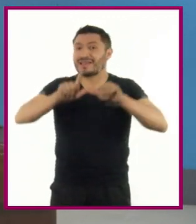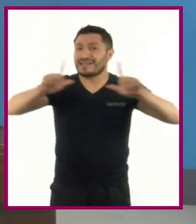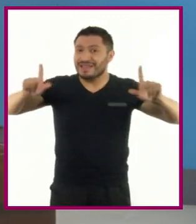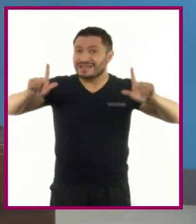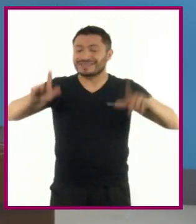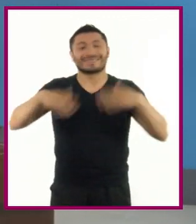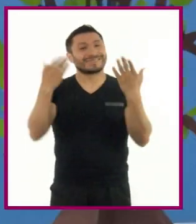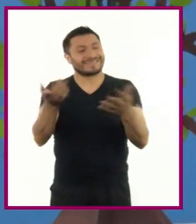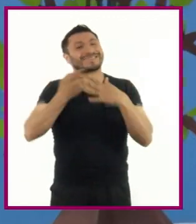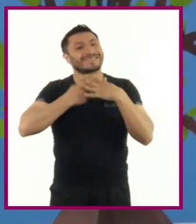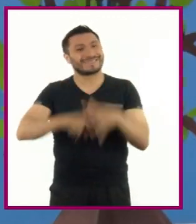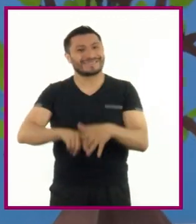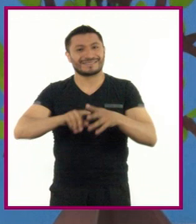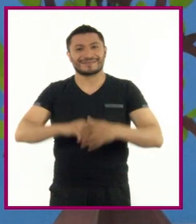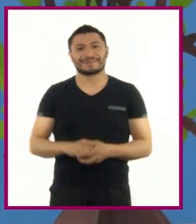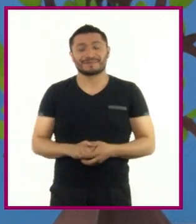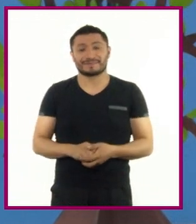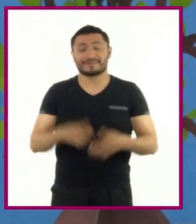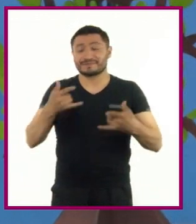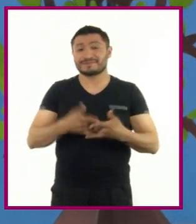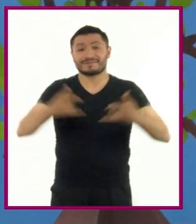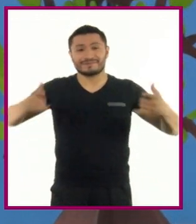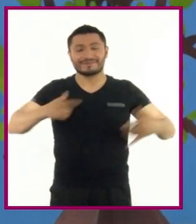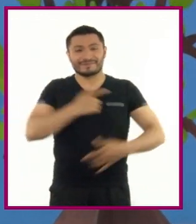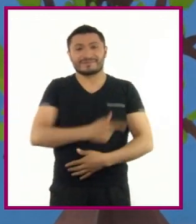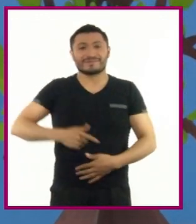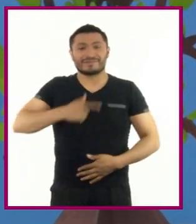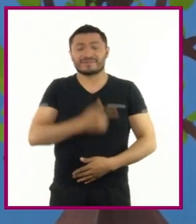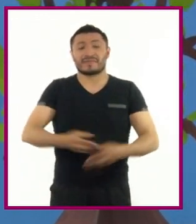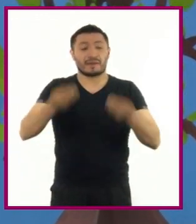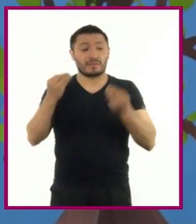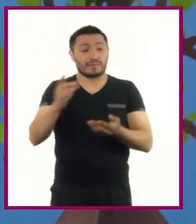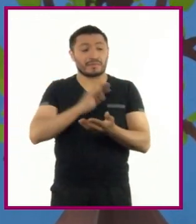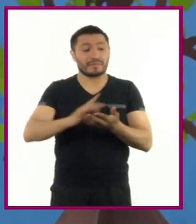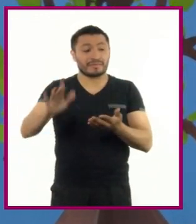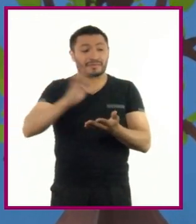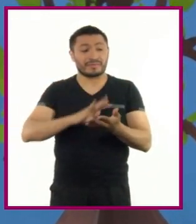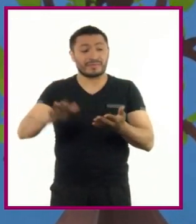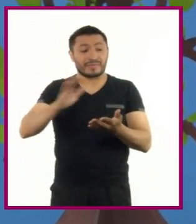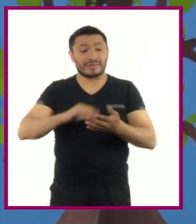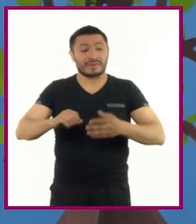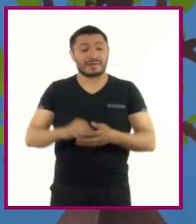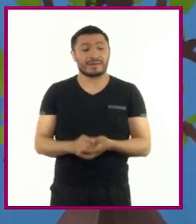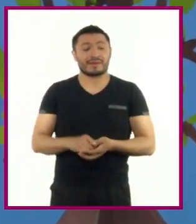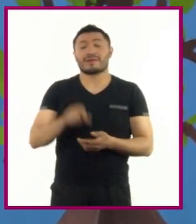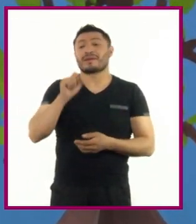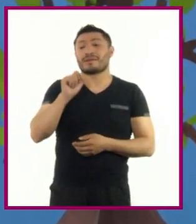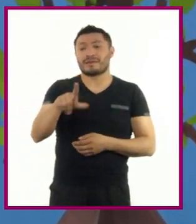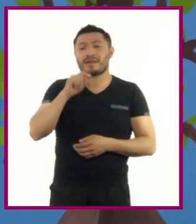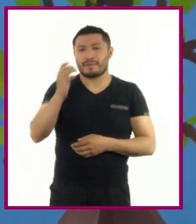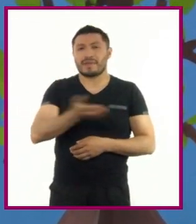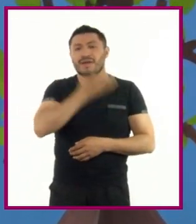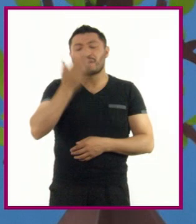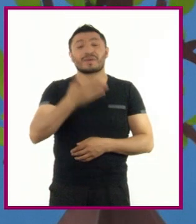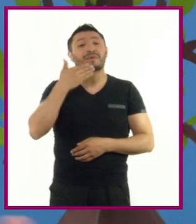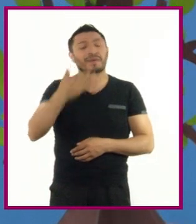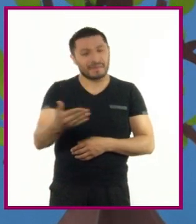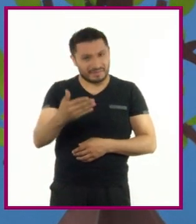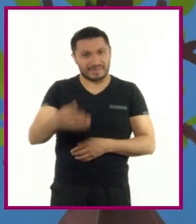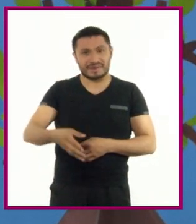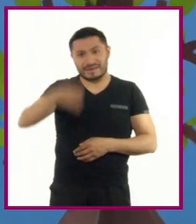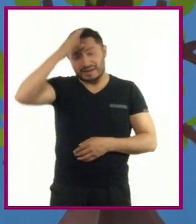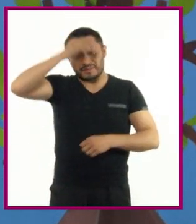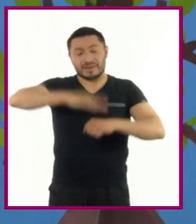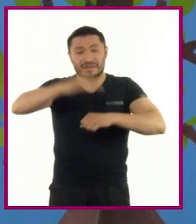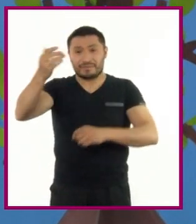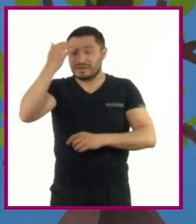listos? ¡Comenzamos! En historia nos gusta leer mucho, pues la lectura, además de ser un buen hábito, nos ayuda a comprender mejor nuestro